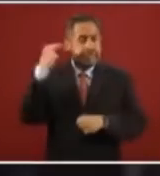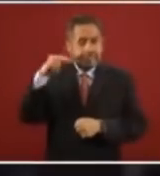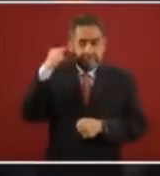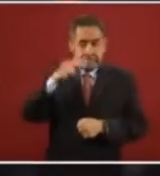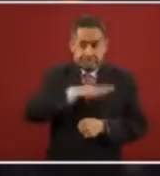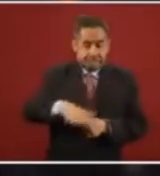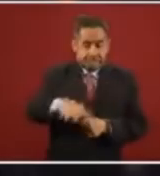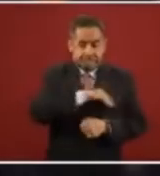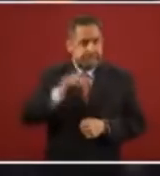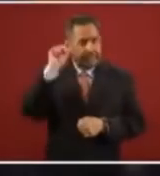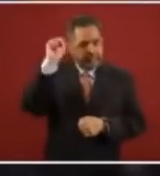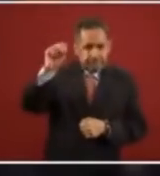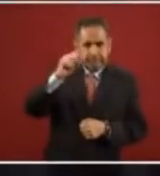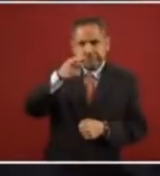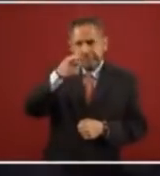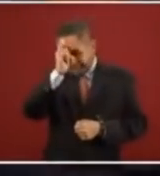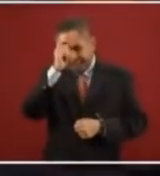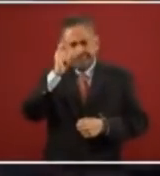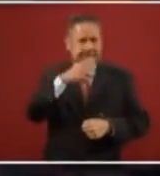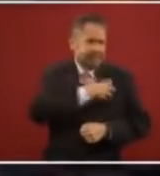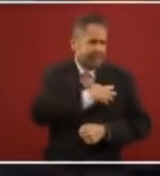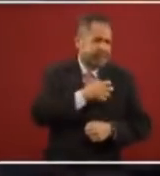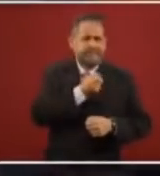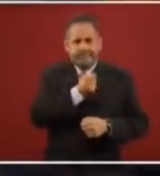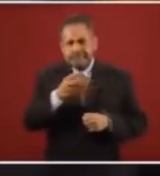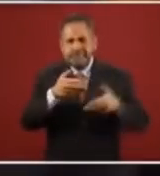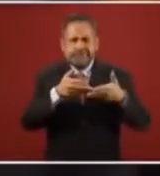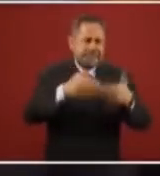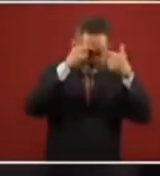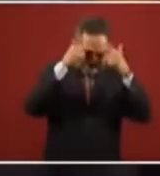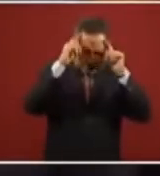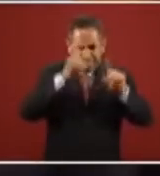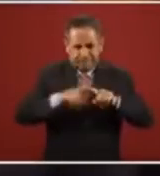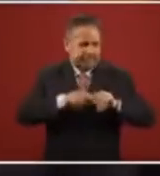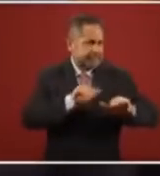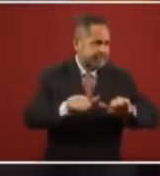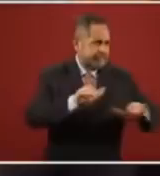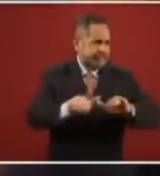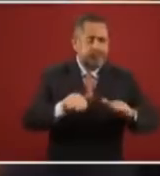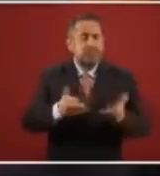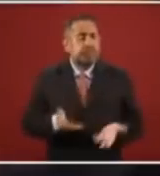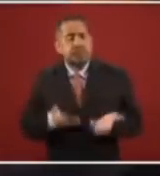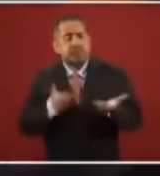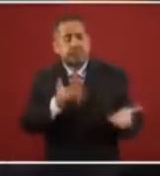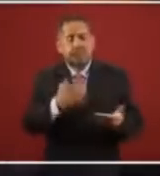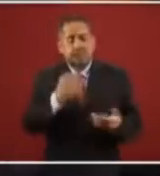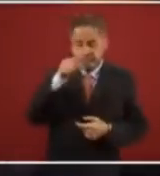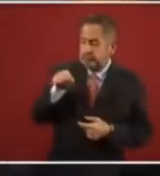sindicatos de pilotos y de capitanes y de marinos mercantes, para ofrecerle a